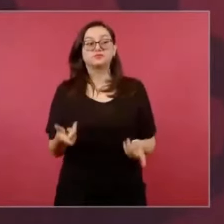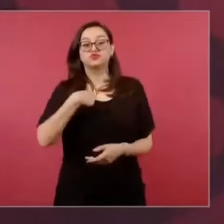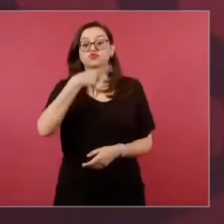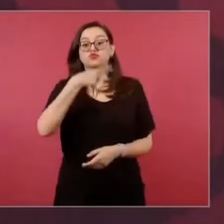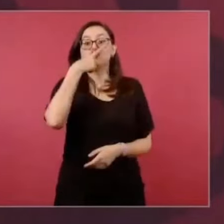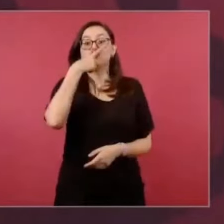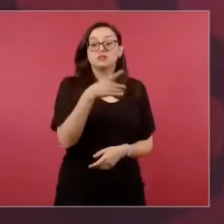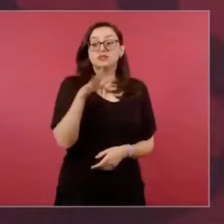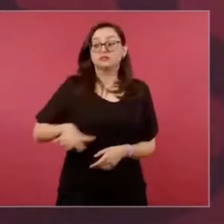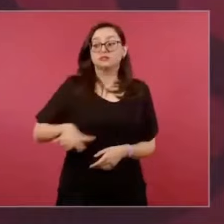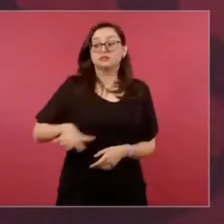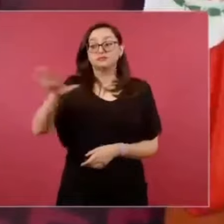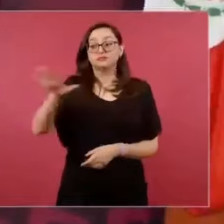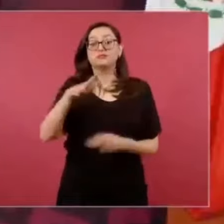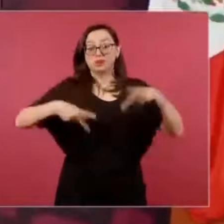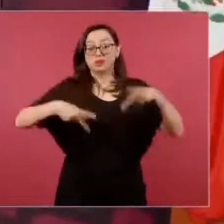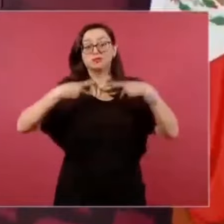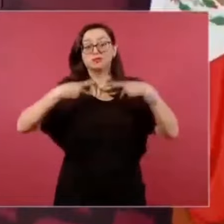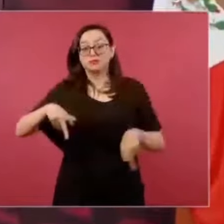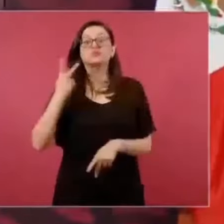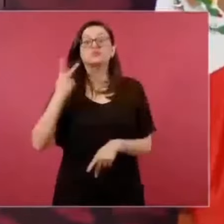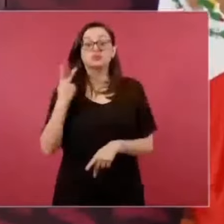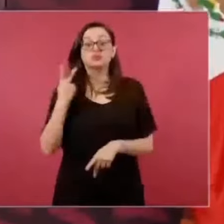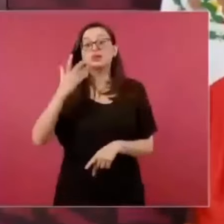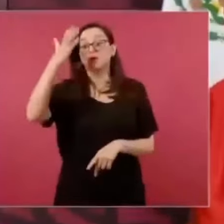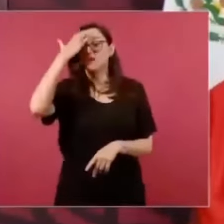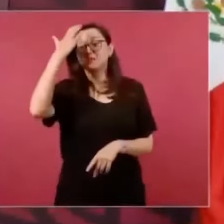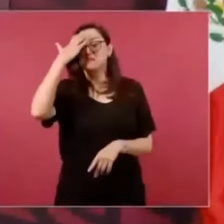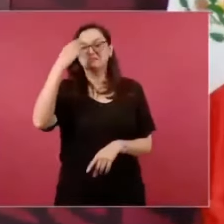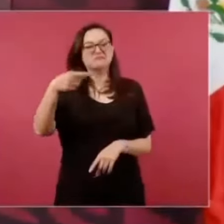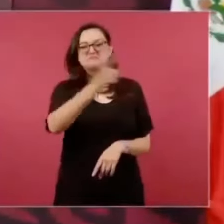es de los pueblos más politizados del mundo.